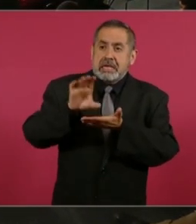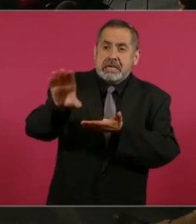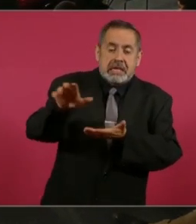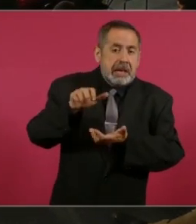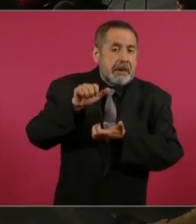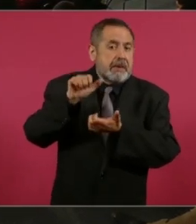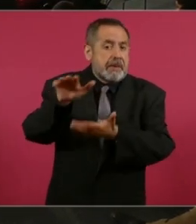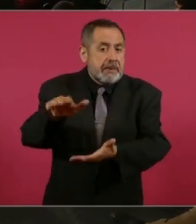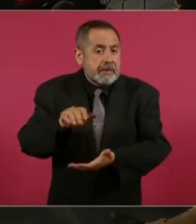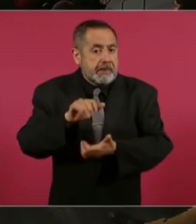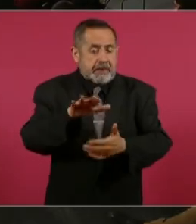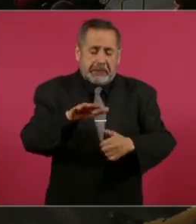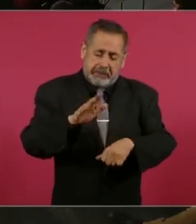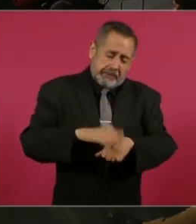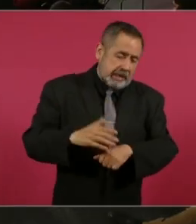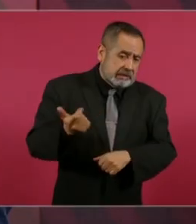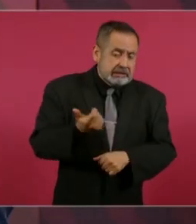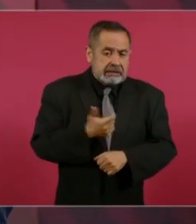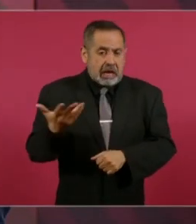mercancías. De ahí